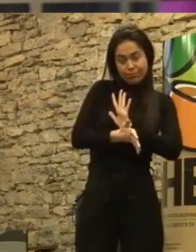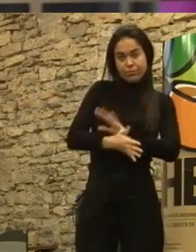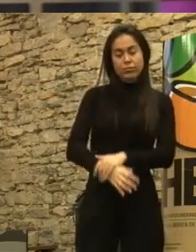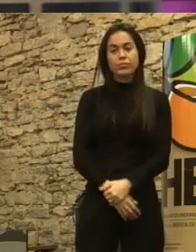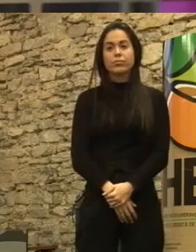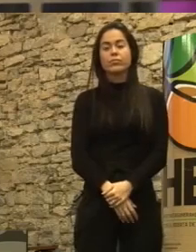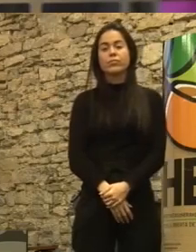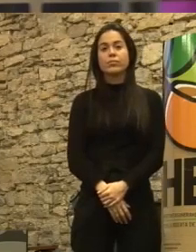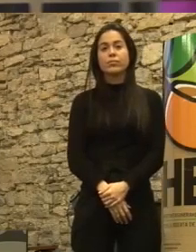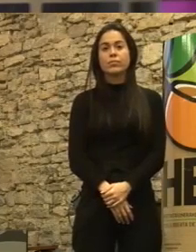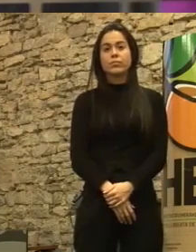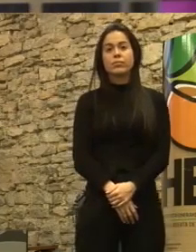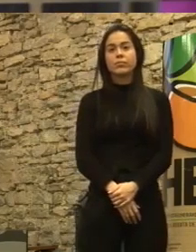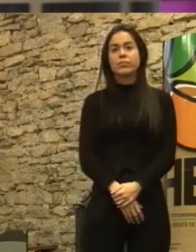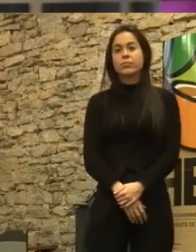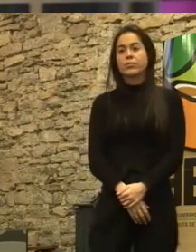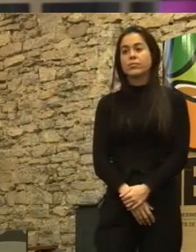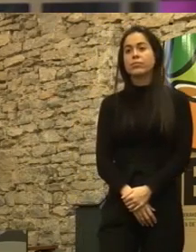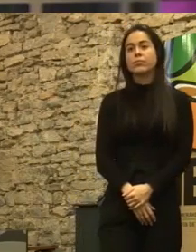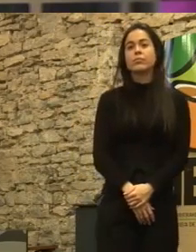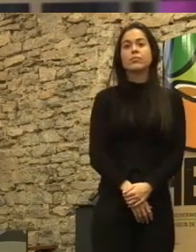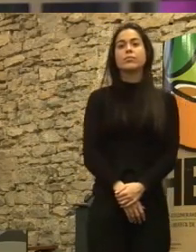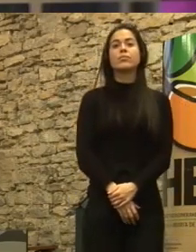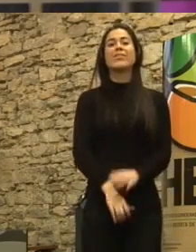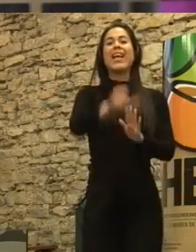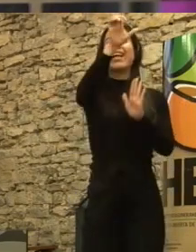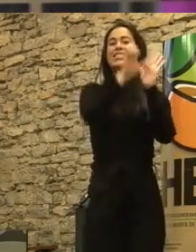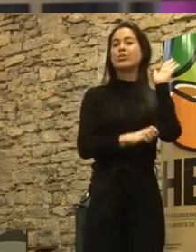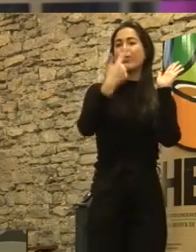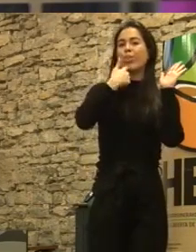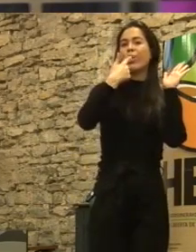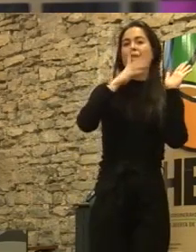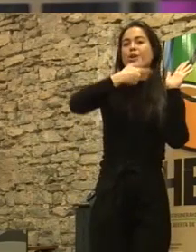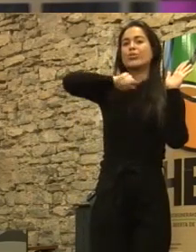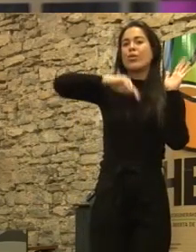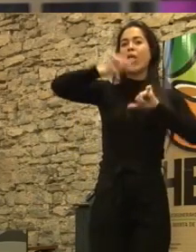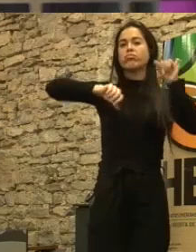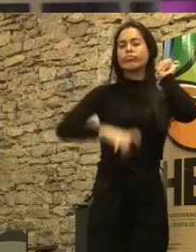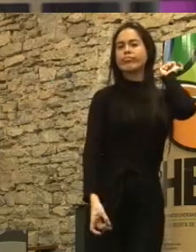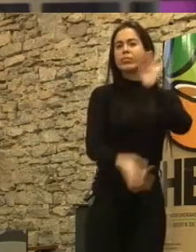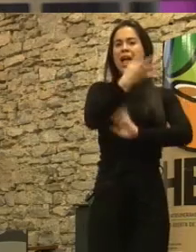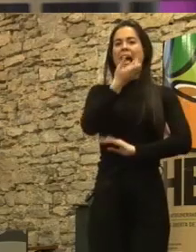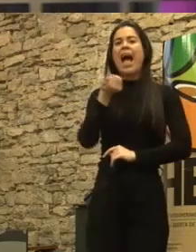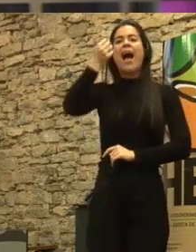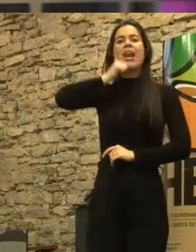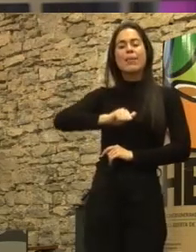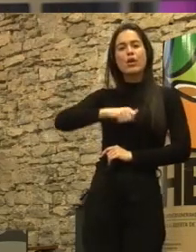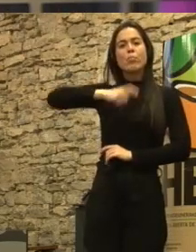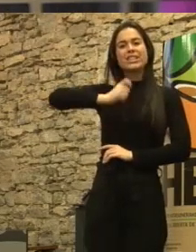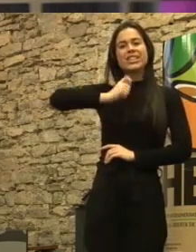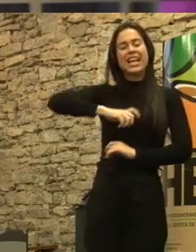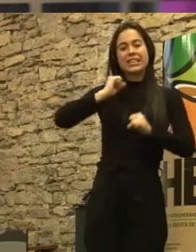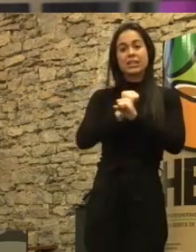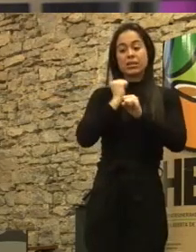que nuestra asociación nace con el nombre de Arabako Pensionista Lanean, con el objetivo de preservar y mejorar las condiciones